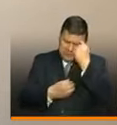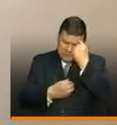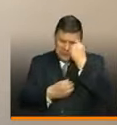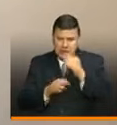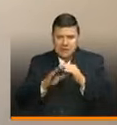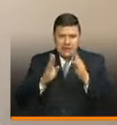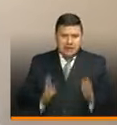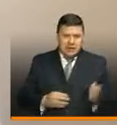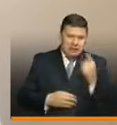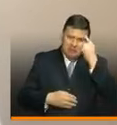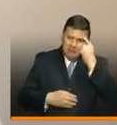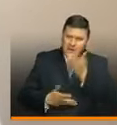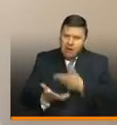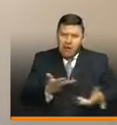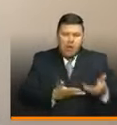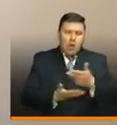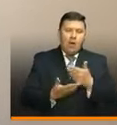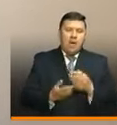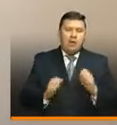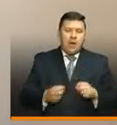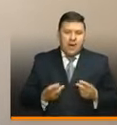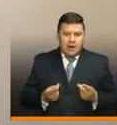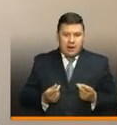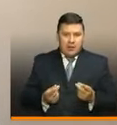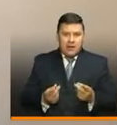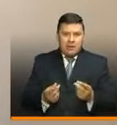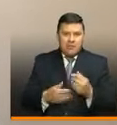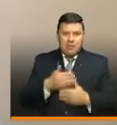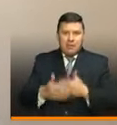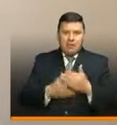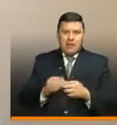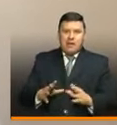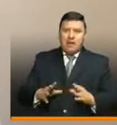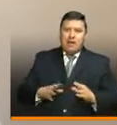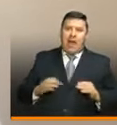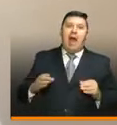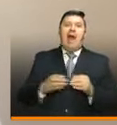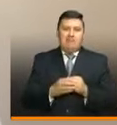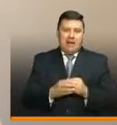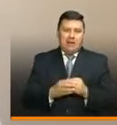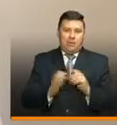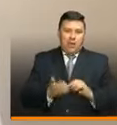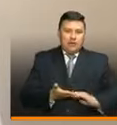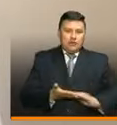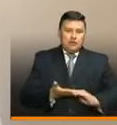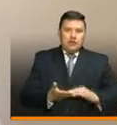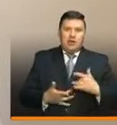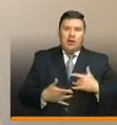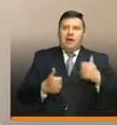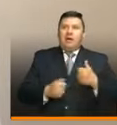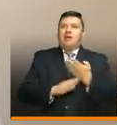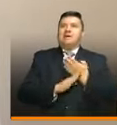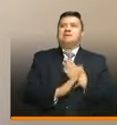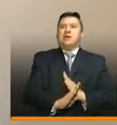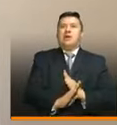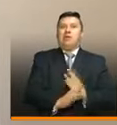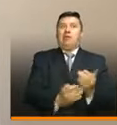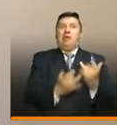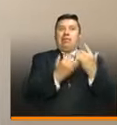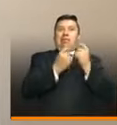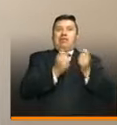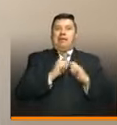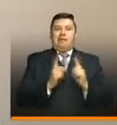mesas de pensamiento, podamos muy rápidamente poner a disposición de los colombianos alternativas que nos hagan sentir más seguros y que eviten,